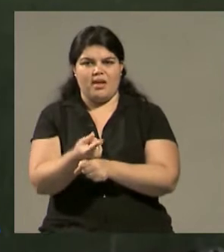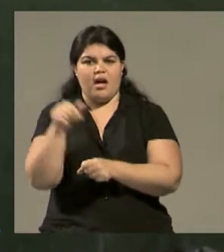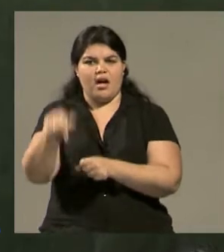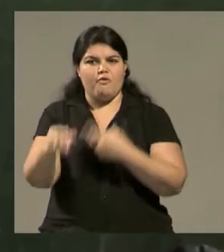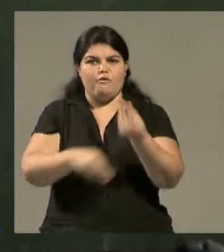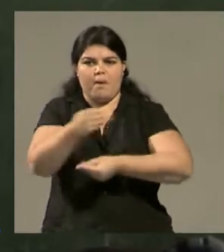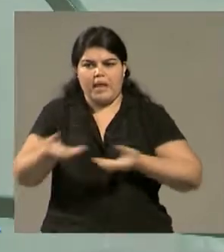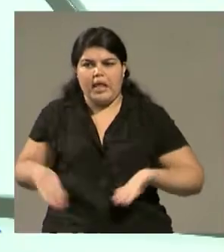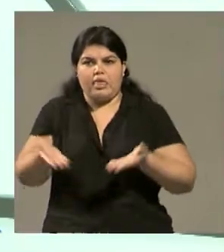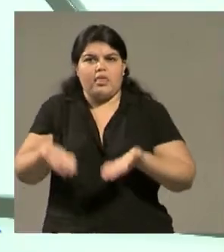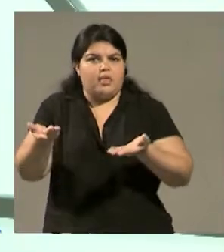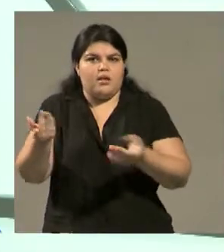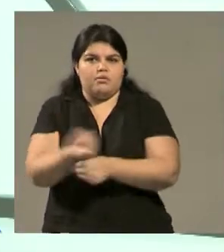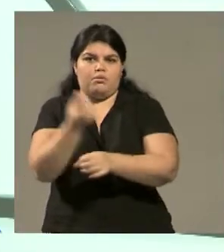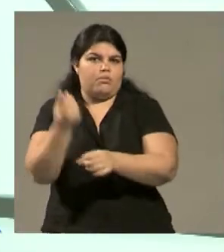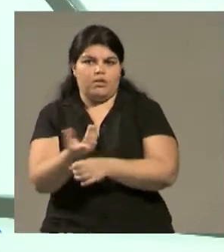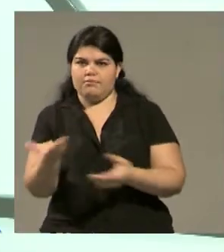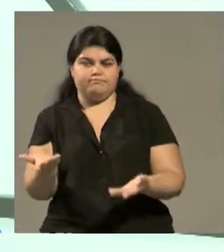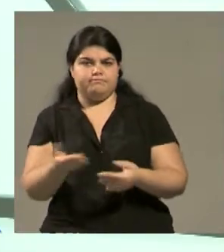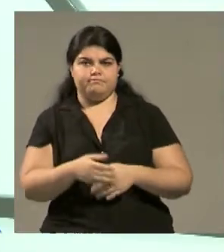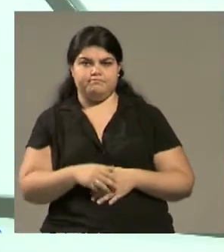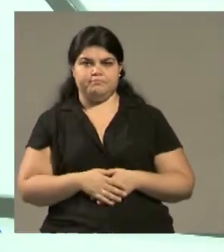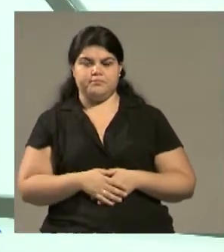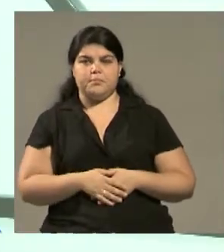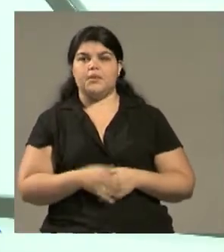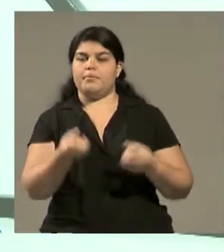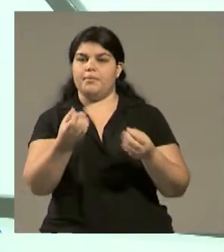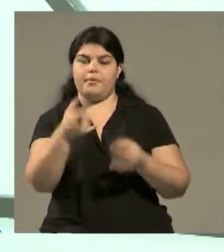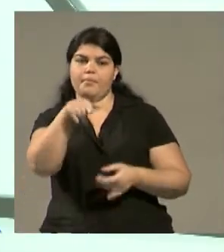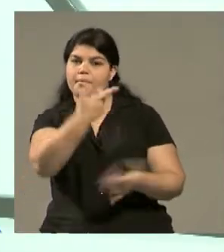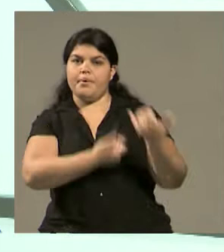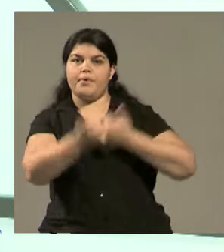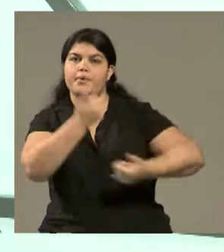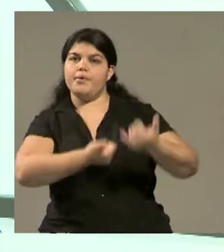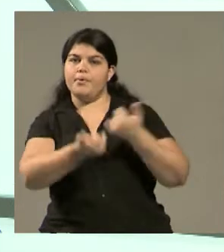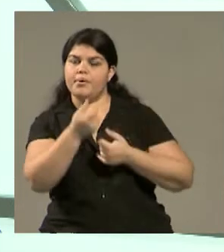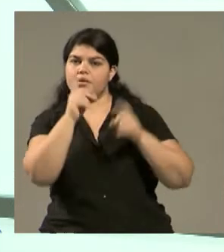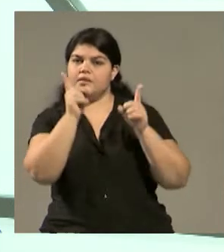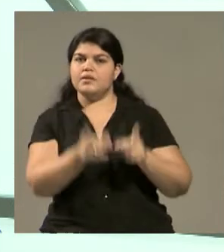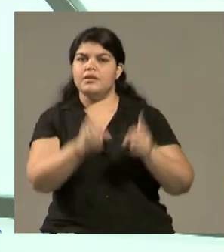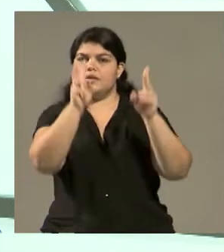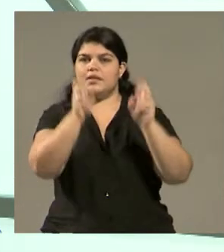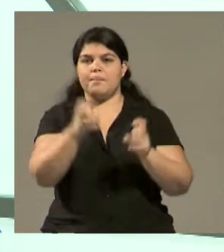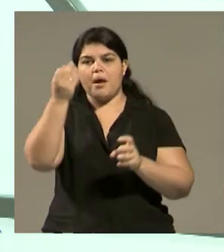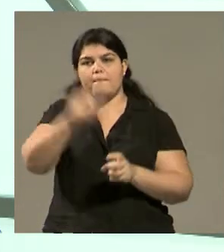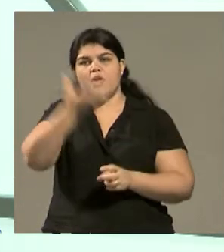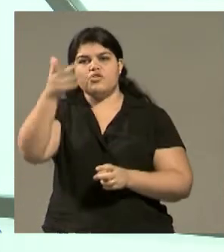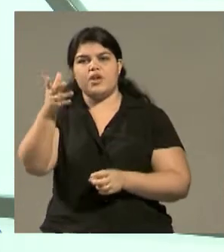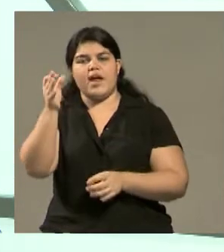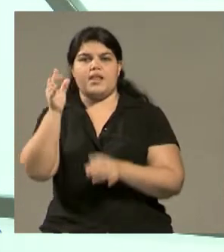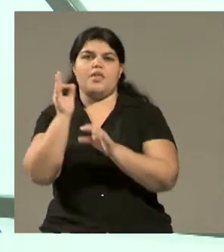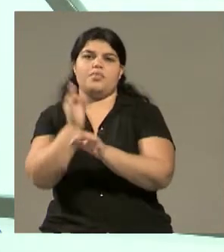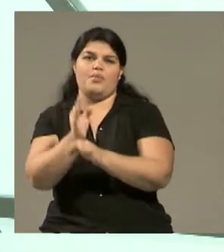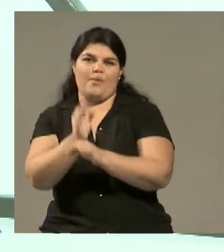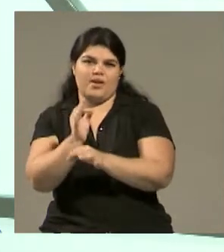familia, Claro. ni siquiera una familia pequeña. Bien, ahí justamente mencionabas la situación de los profesionales en la educación. Te iba a preguntar